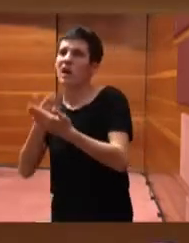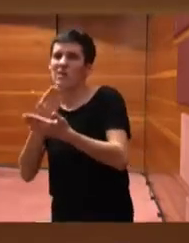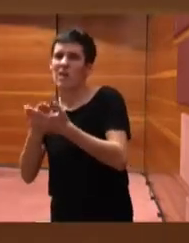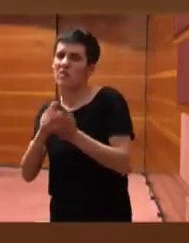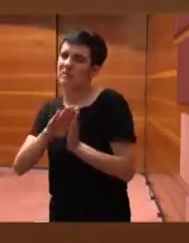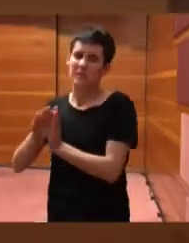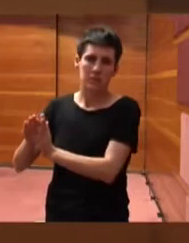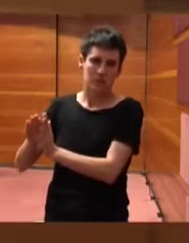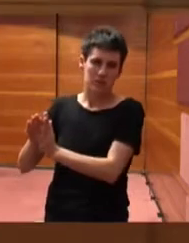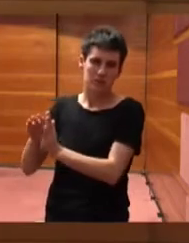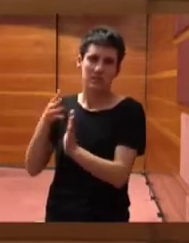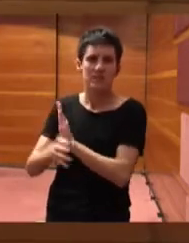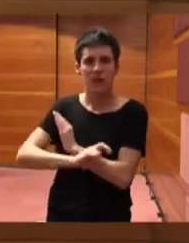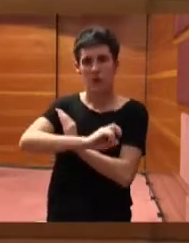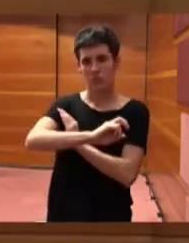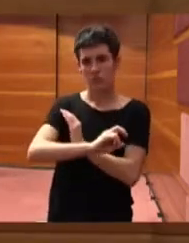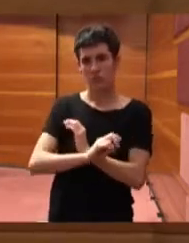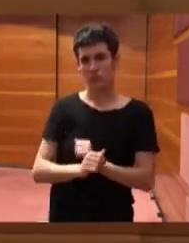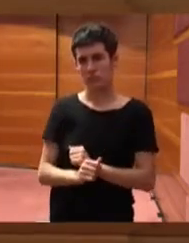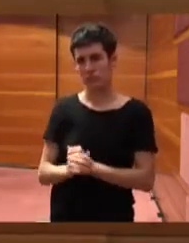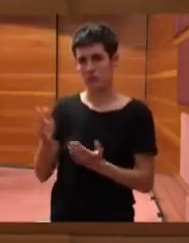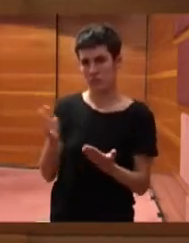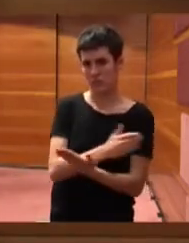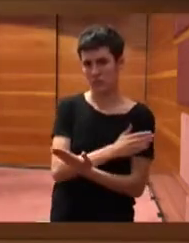etcétera. Me la paso.